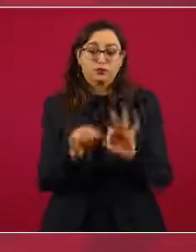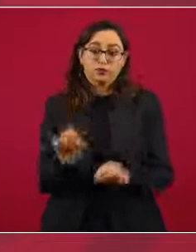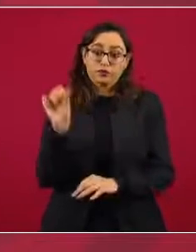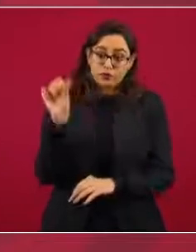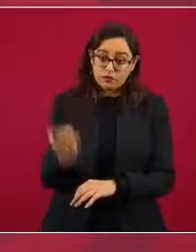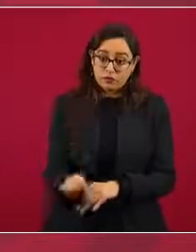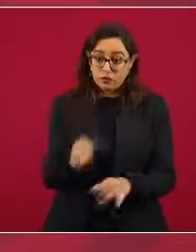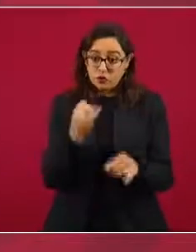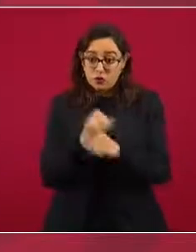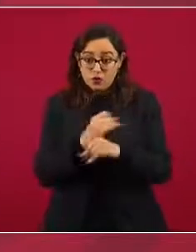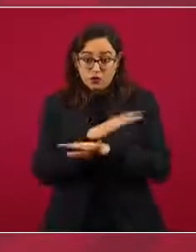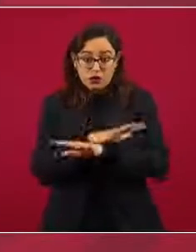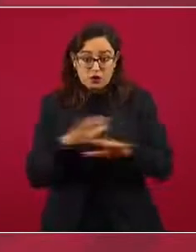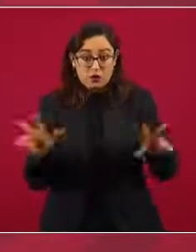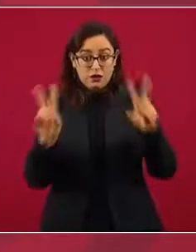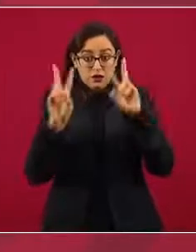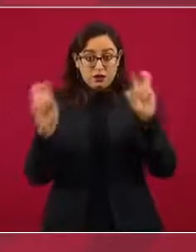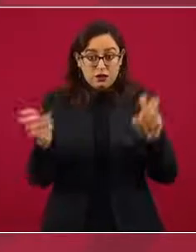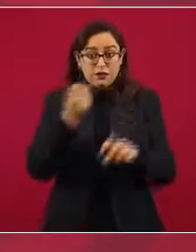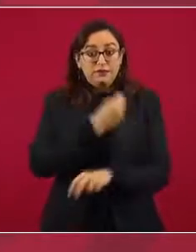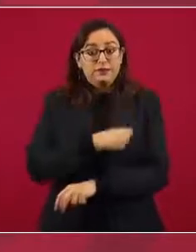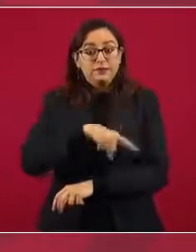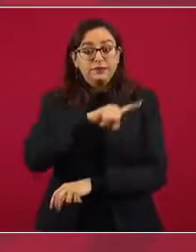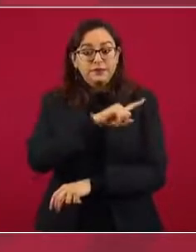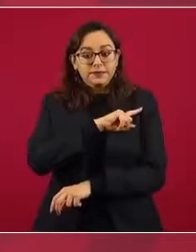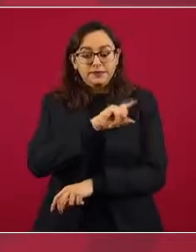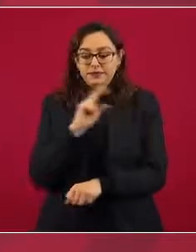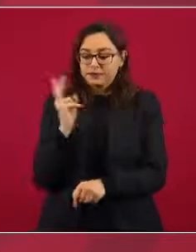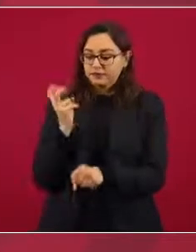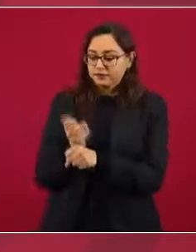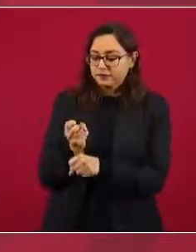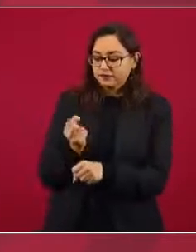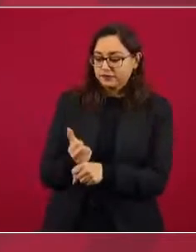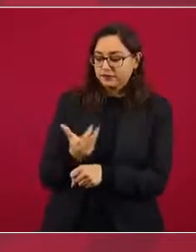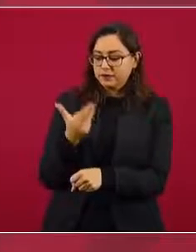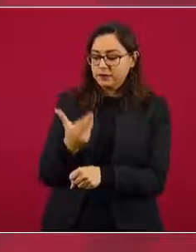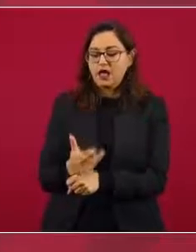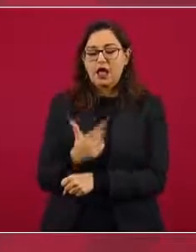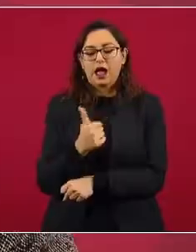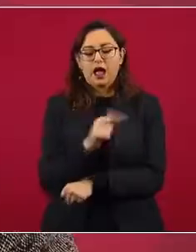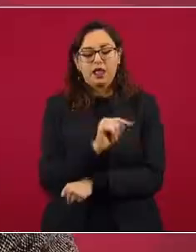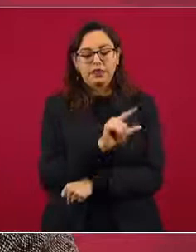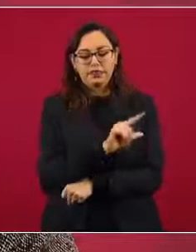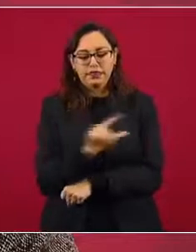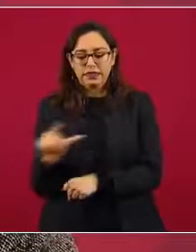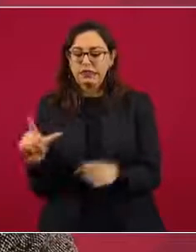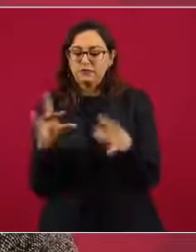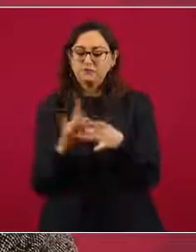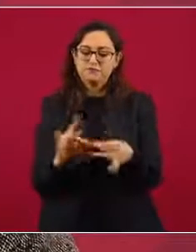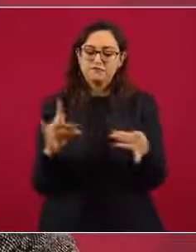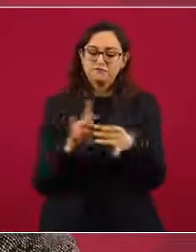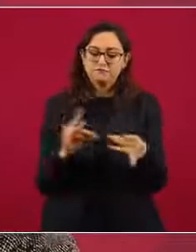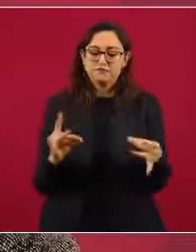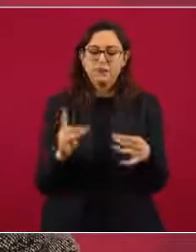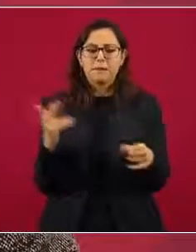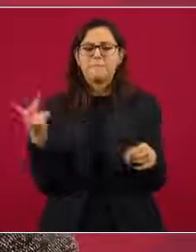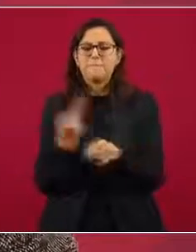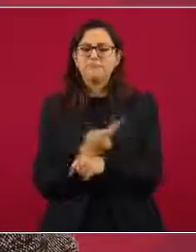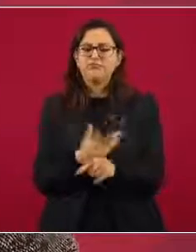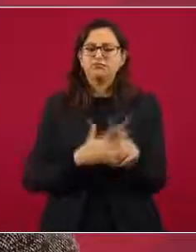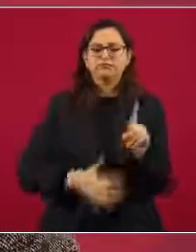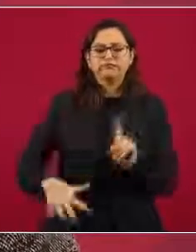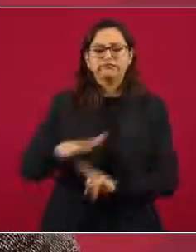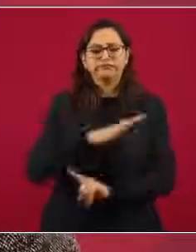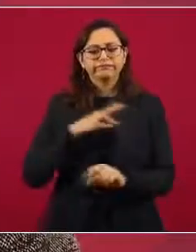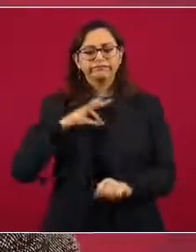ya anunció el señor presidente, el subsecretario Hugo López-Gatell presentará el seguimiento de la pandemia,